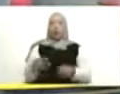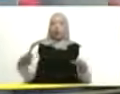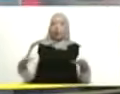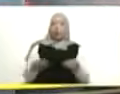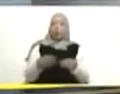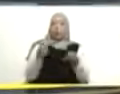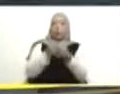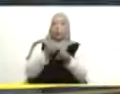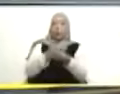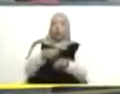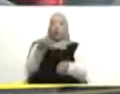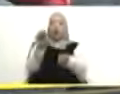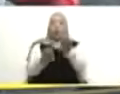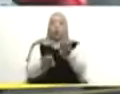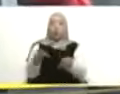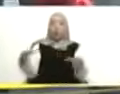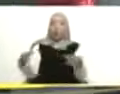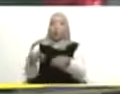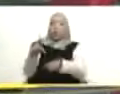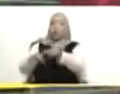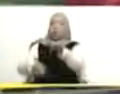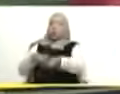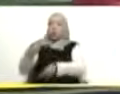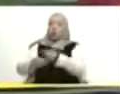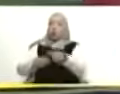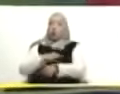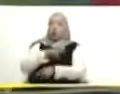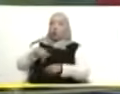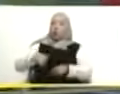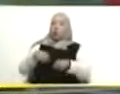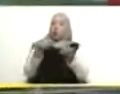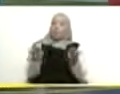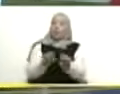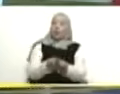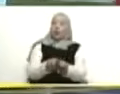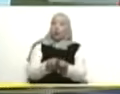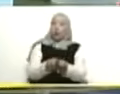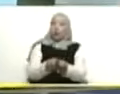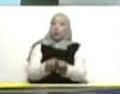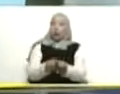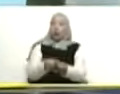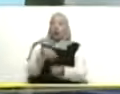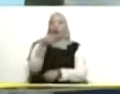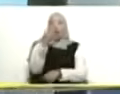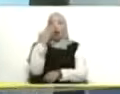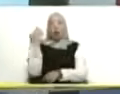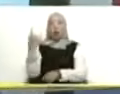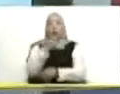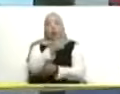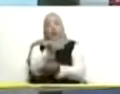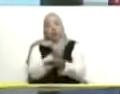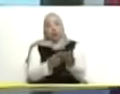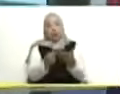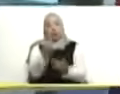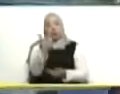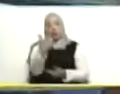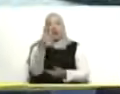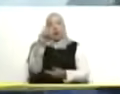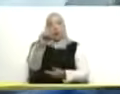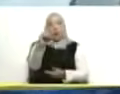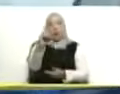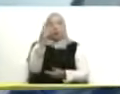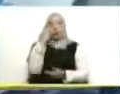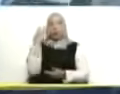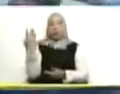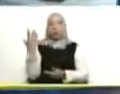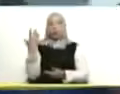los materiales son producidos por nosotros. Como debe ser, pues. Tenemos una máquina de diseño en 3D. O sea,